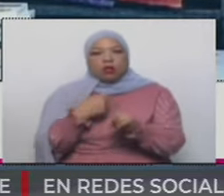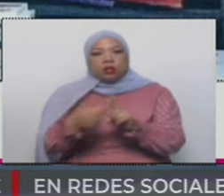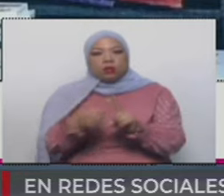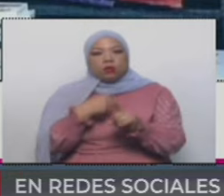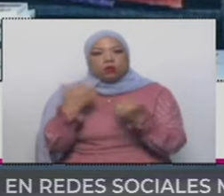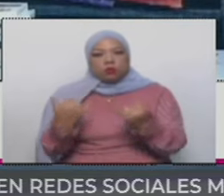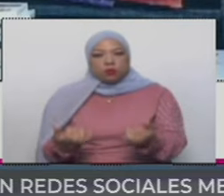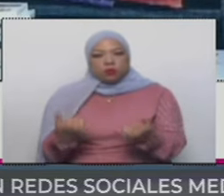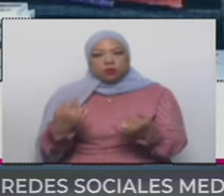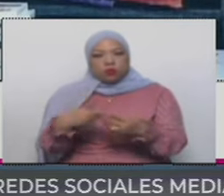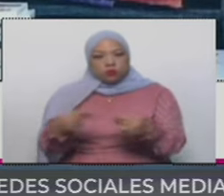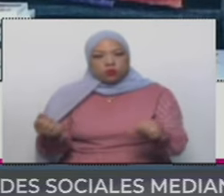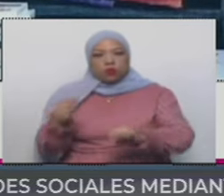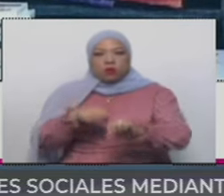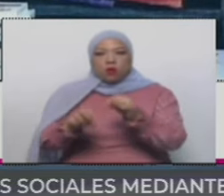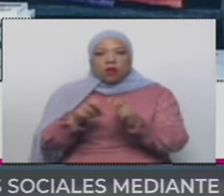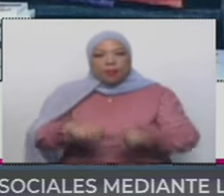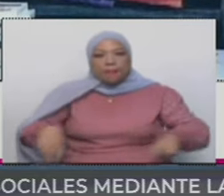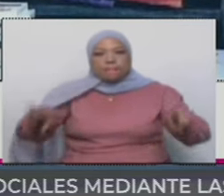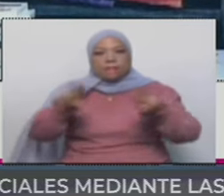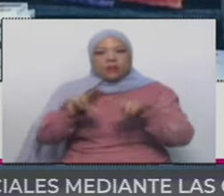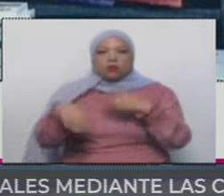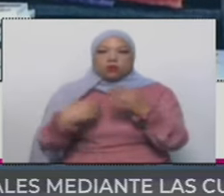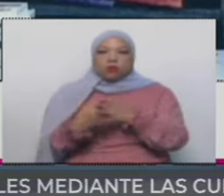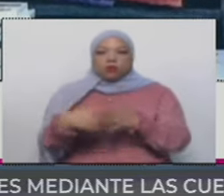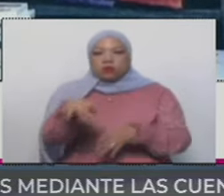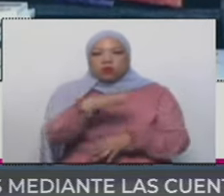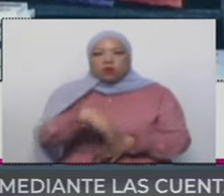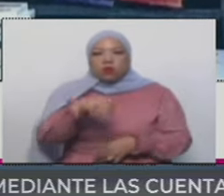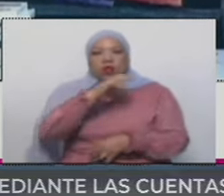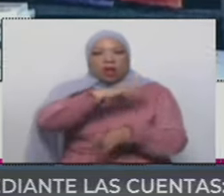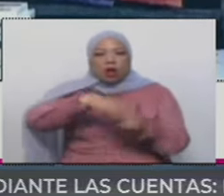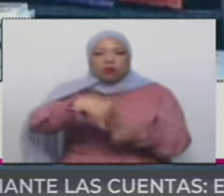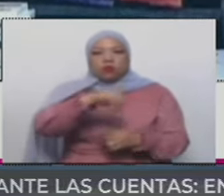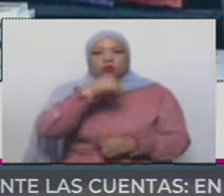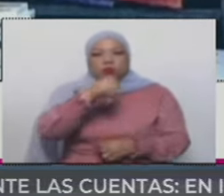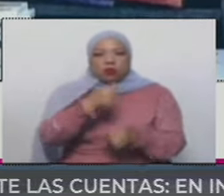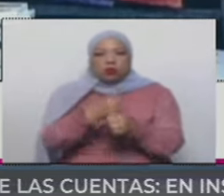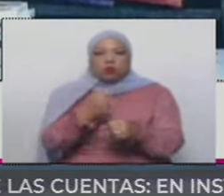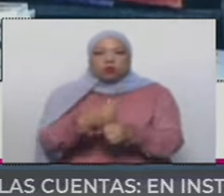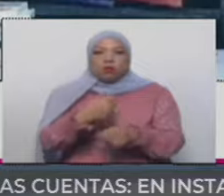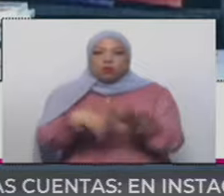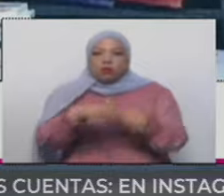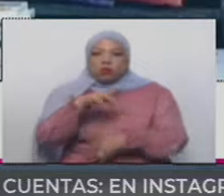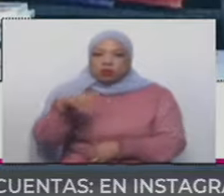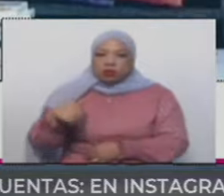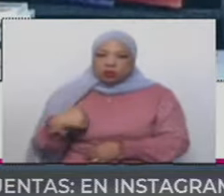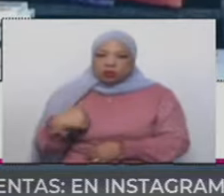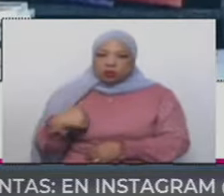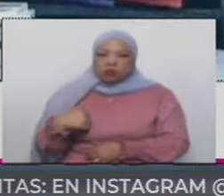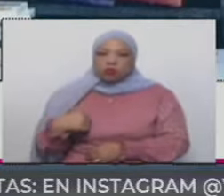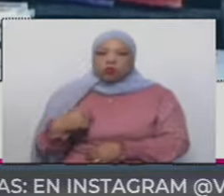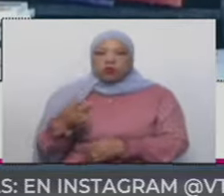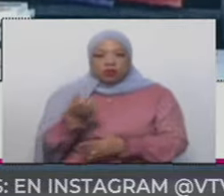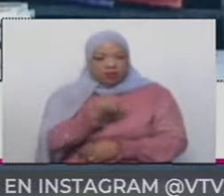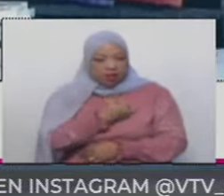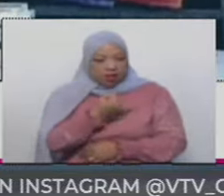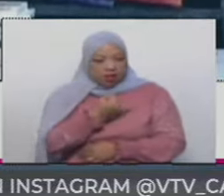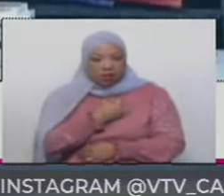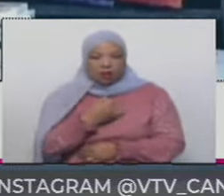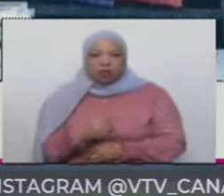ganan en el campo de los valores, en el campo de la cultura, en el campo de la